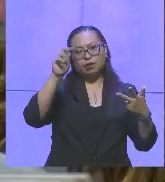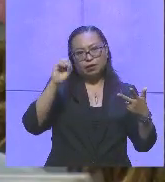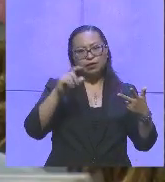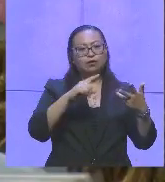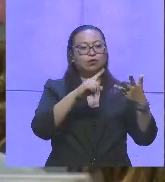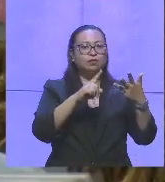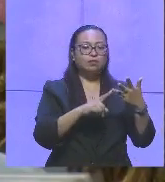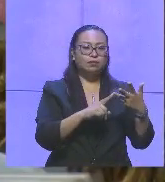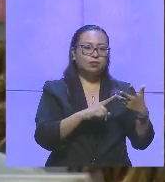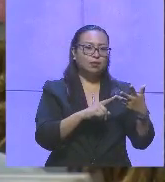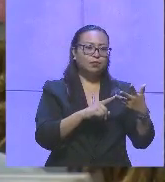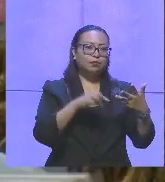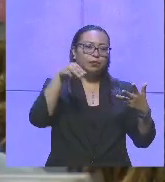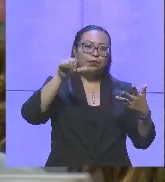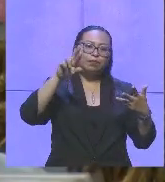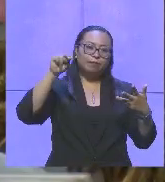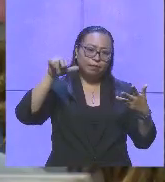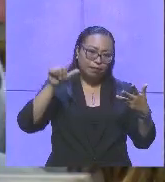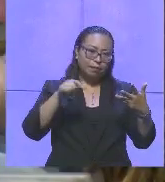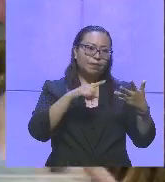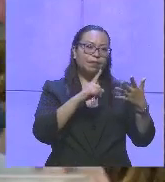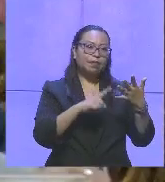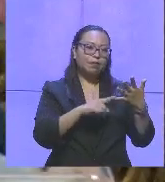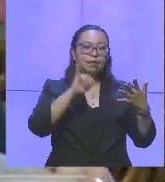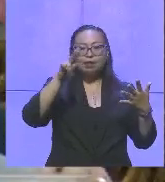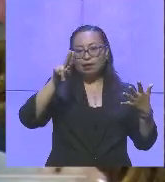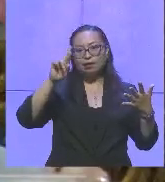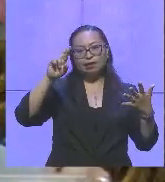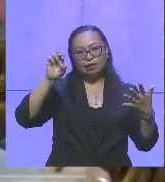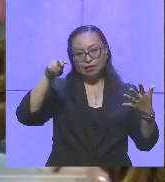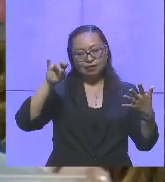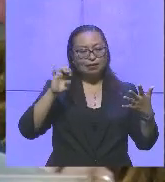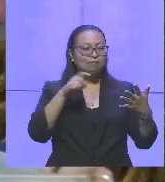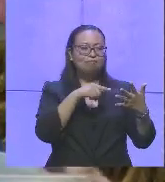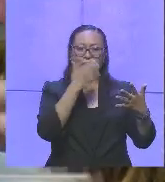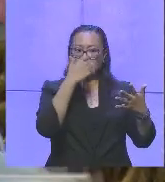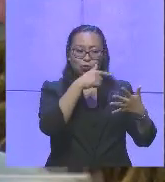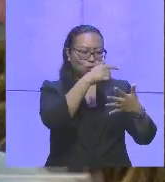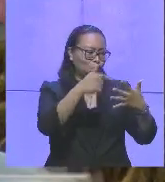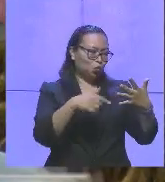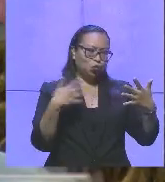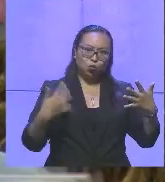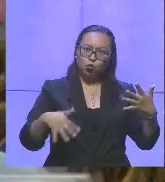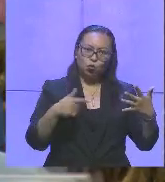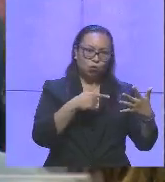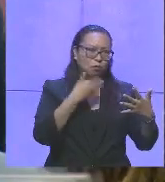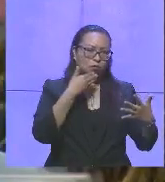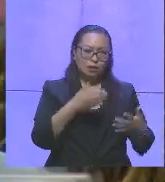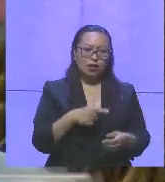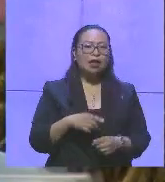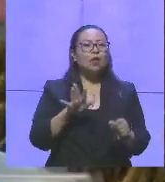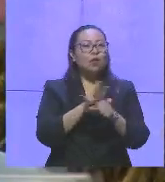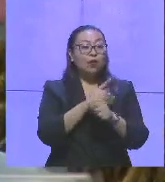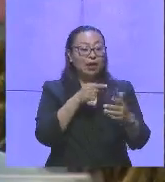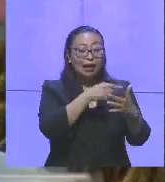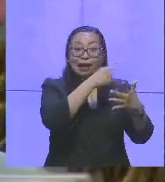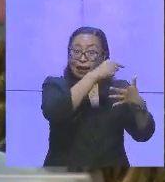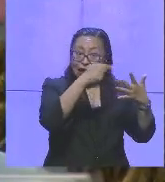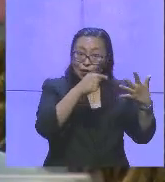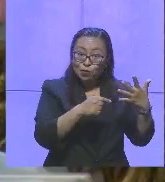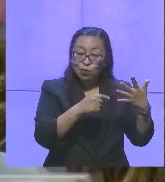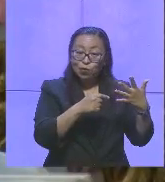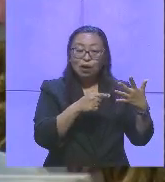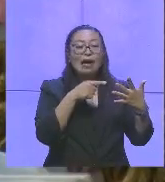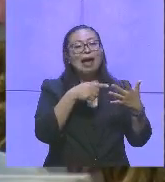Chagoyán, María Marván, Irene Espiño. Todos ellos desde sus propios ángulos dan